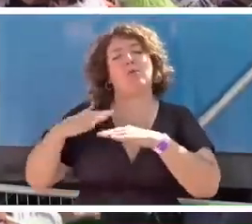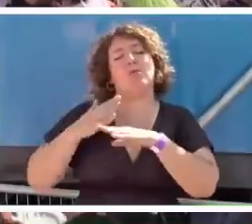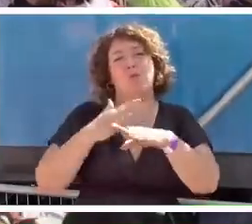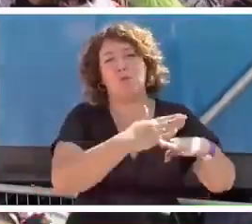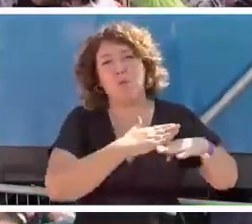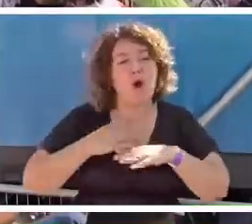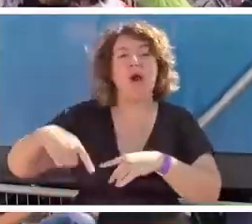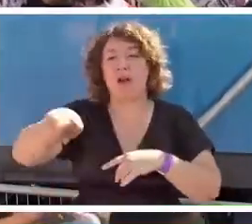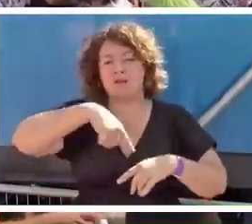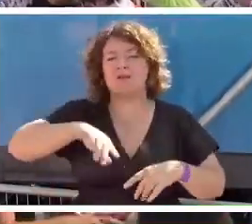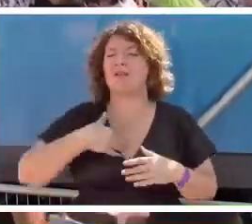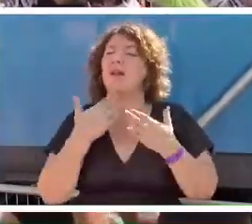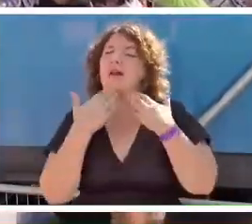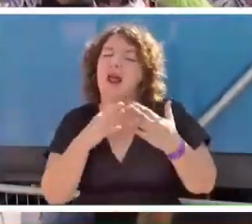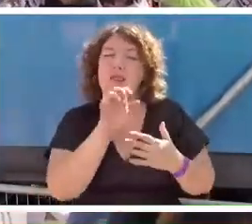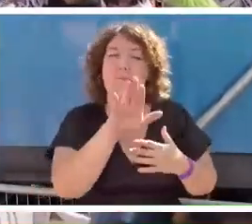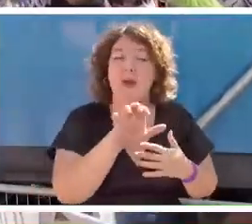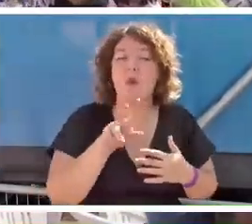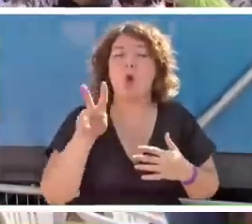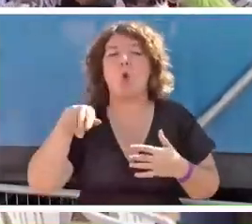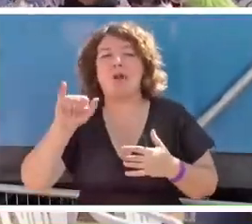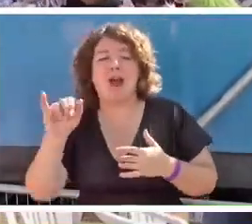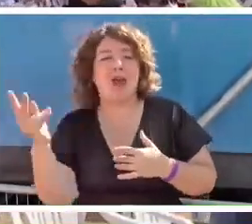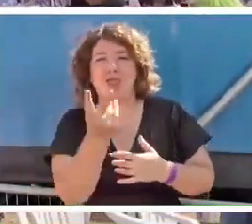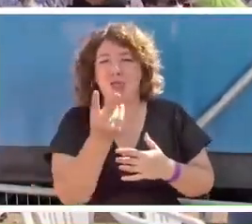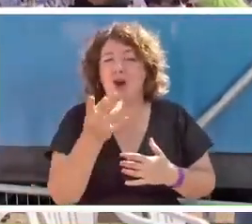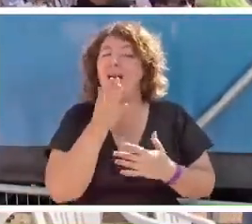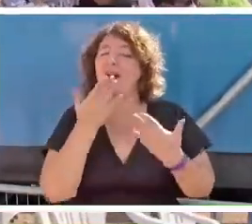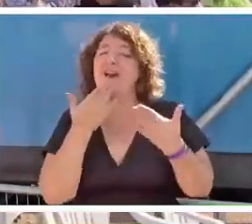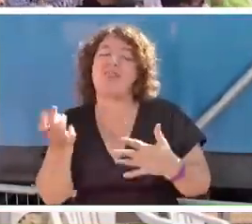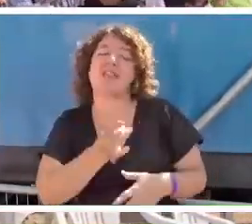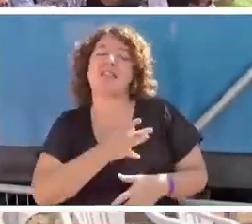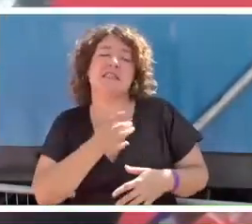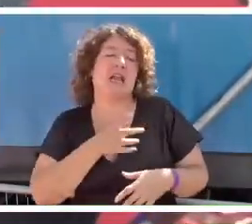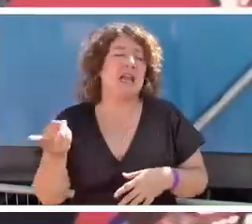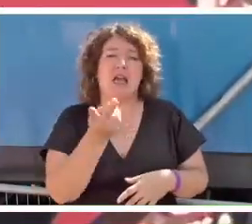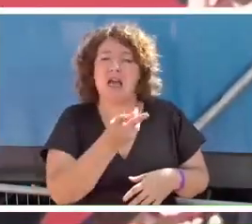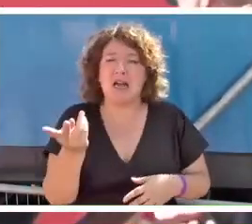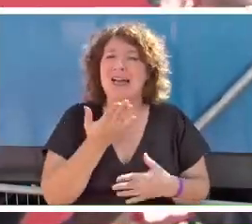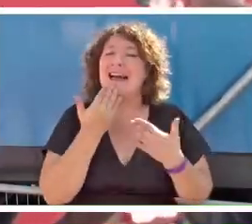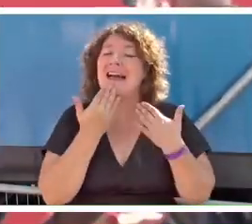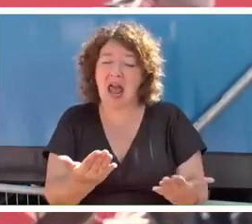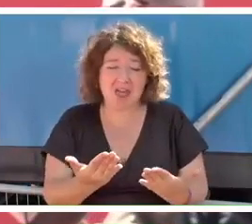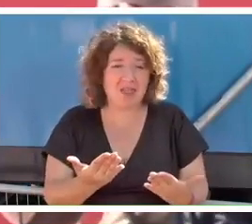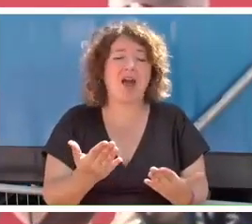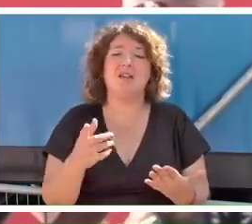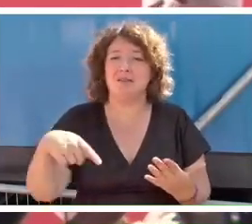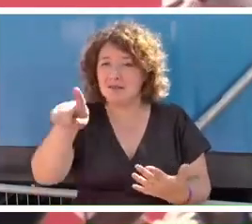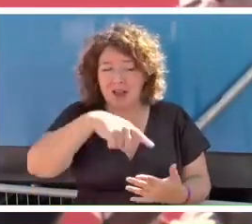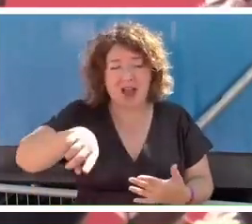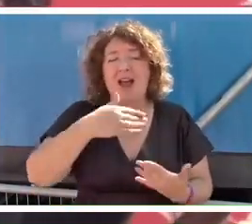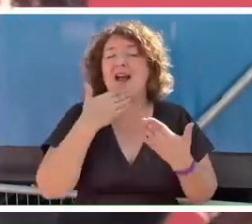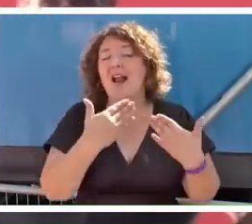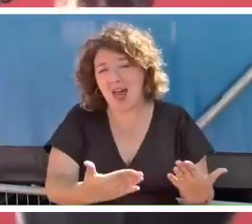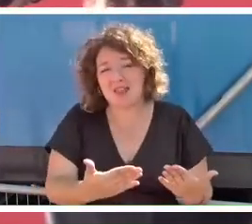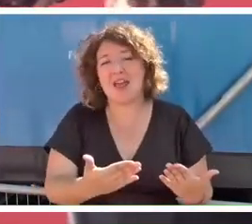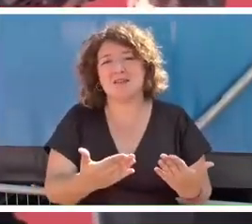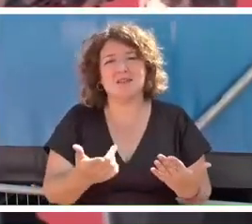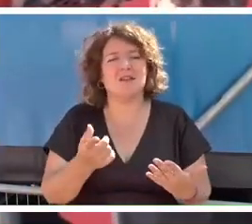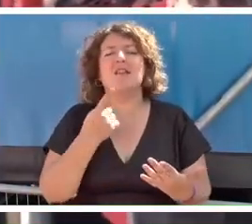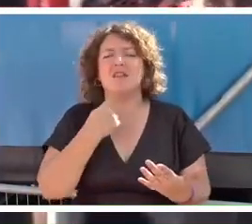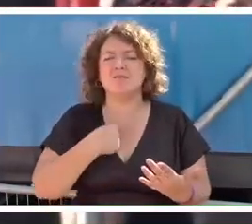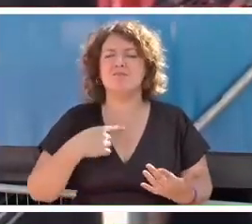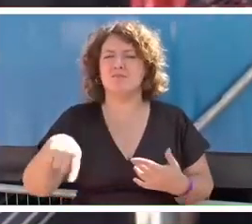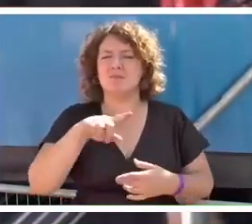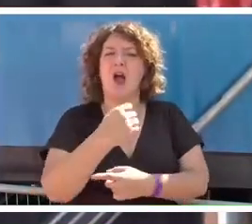Gracias, Pepe y Unai. Gracias a los sindicatos. Gracias a vosotros, a vosotras, que nos habéis